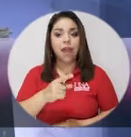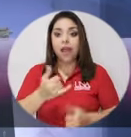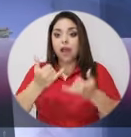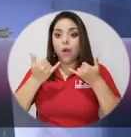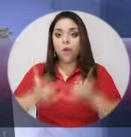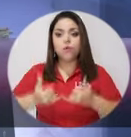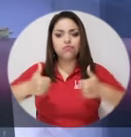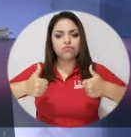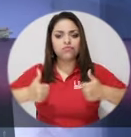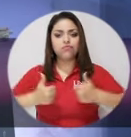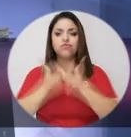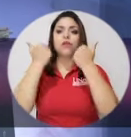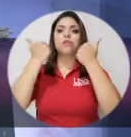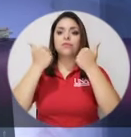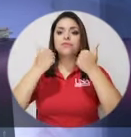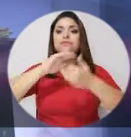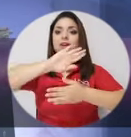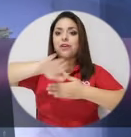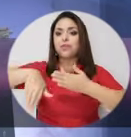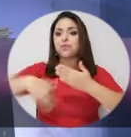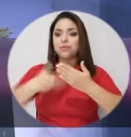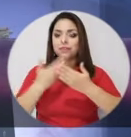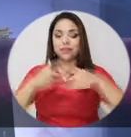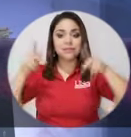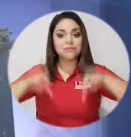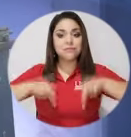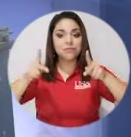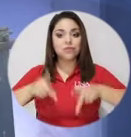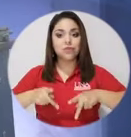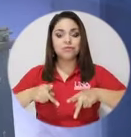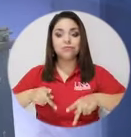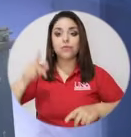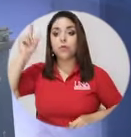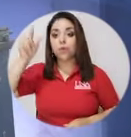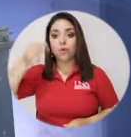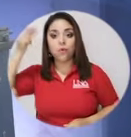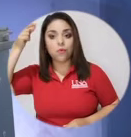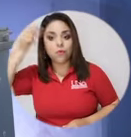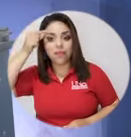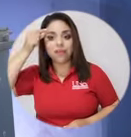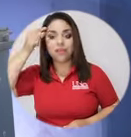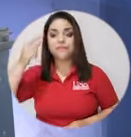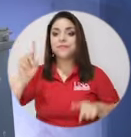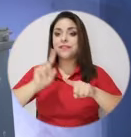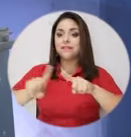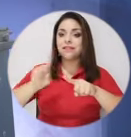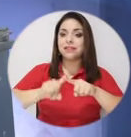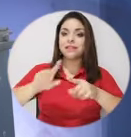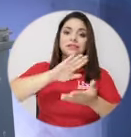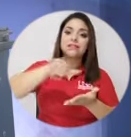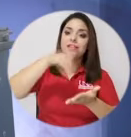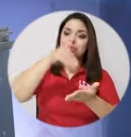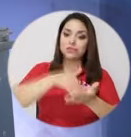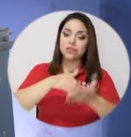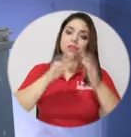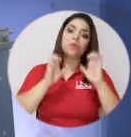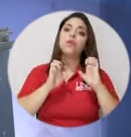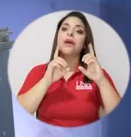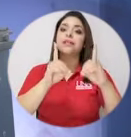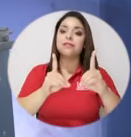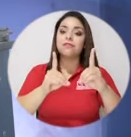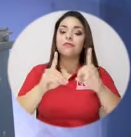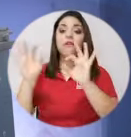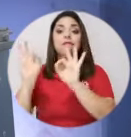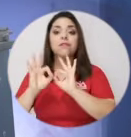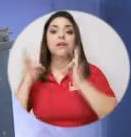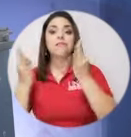reto para todos y todas, para el Estado, para los diferentes centros educativos, para las